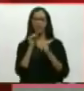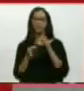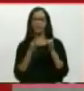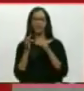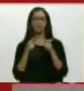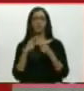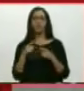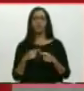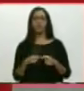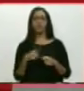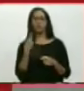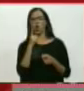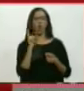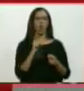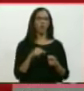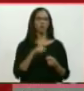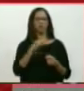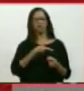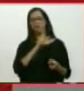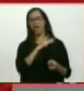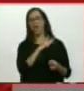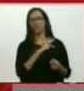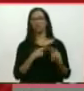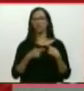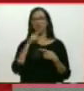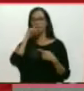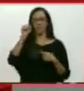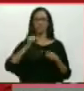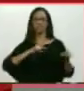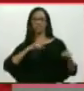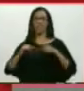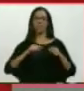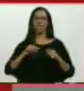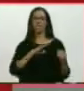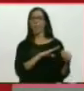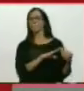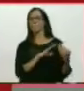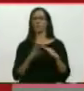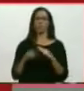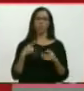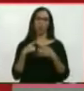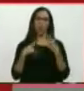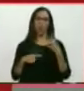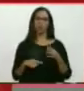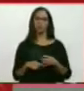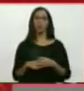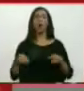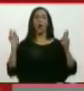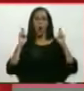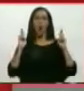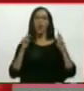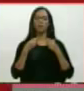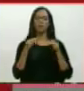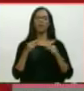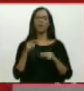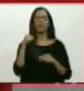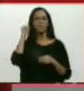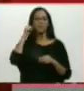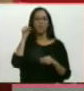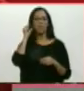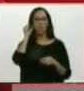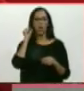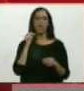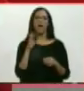decir, eso es un montaje, eso es una cosa de Nicolás Maduro, del régimen comunista y todo lo demás. Ojalá publiquen algún video de la señora